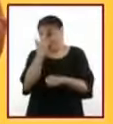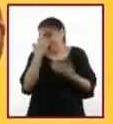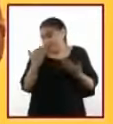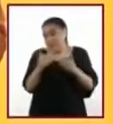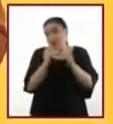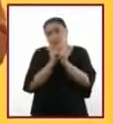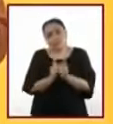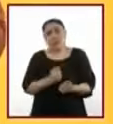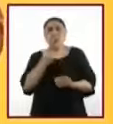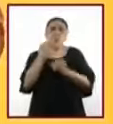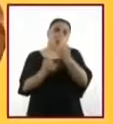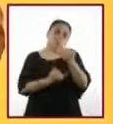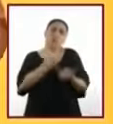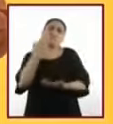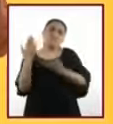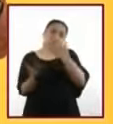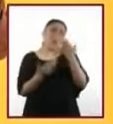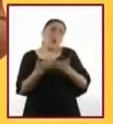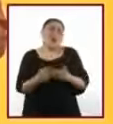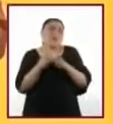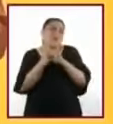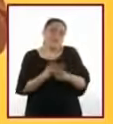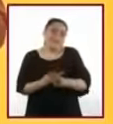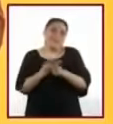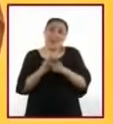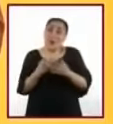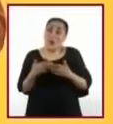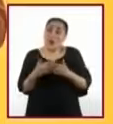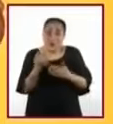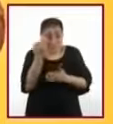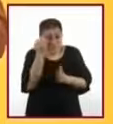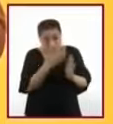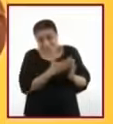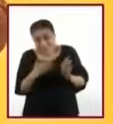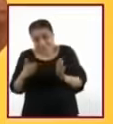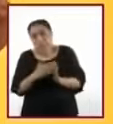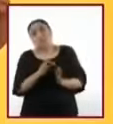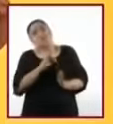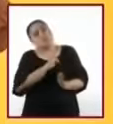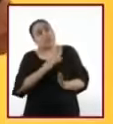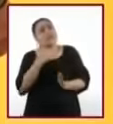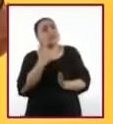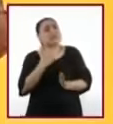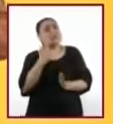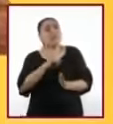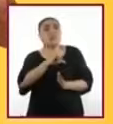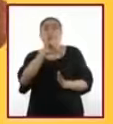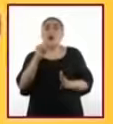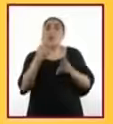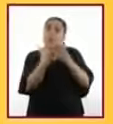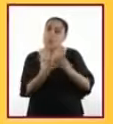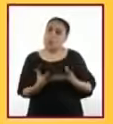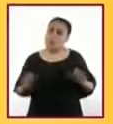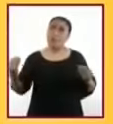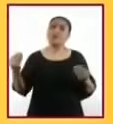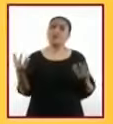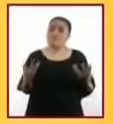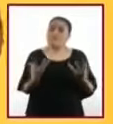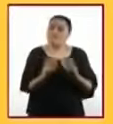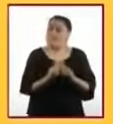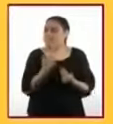jugar, estudiar y ser pacientes en esta etapa temporal que superaremos entre todos y de la que saldremos más fortalecidos